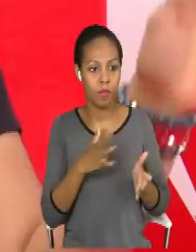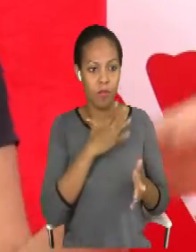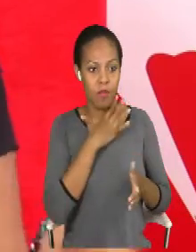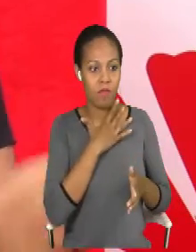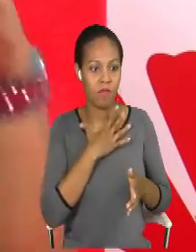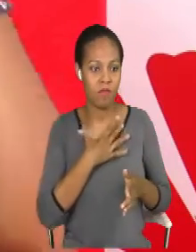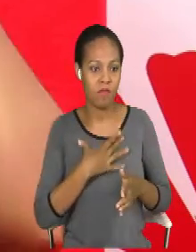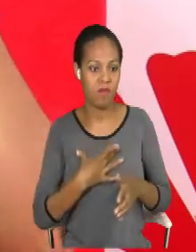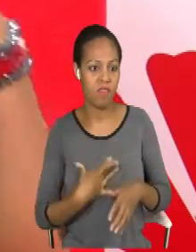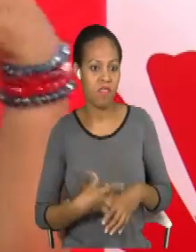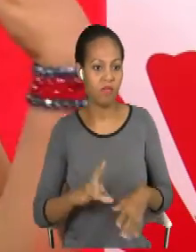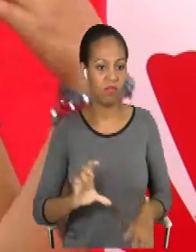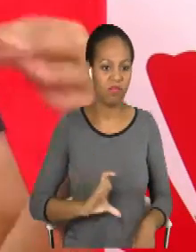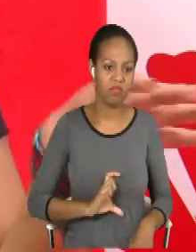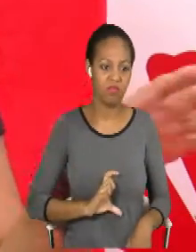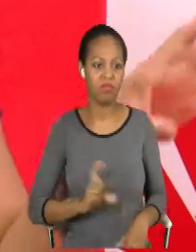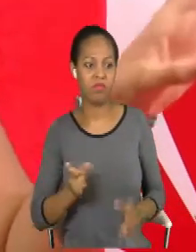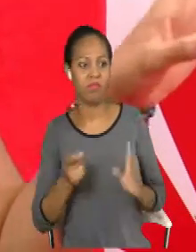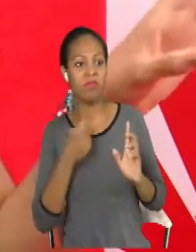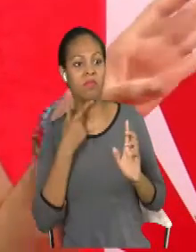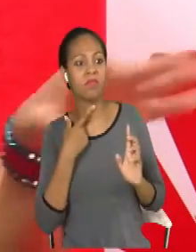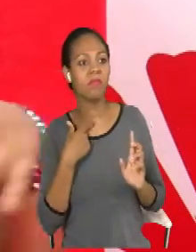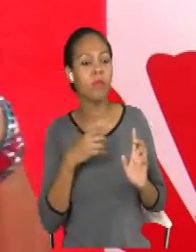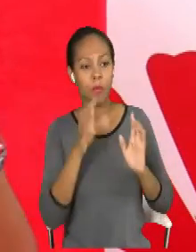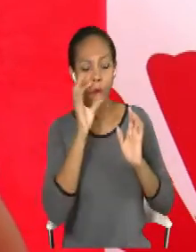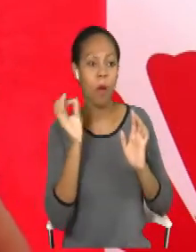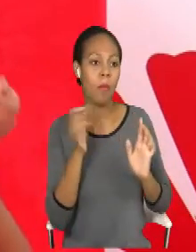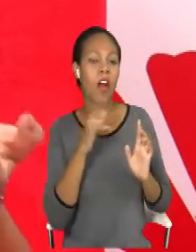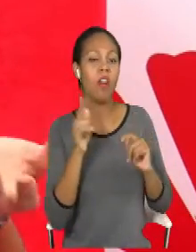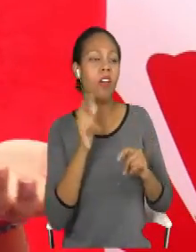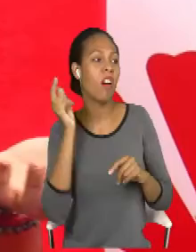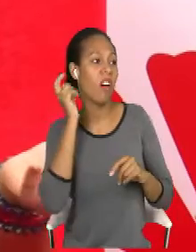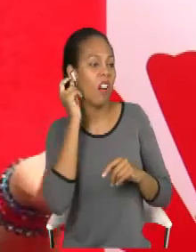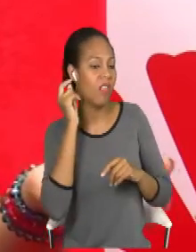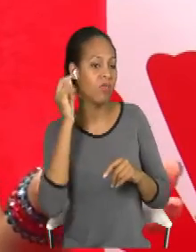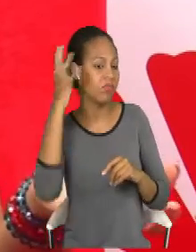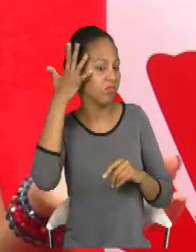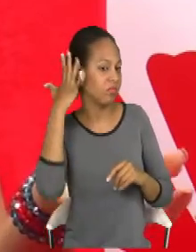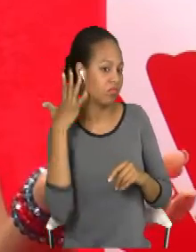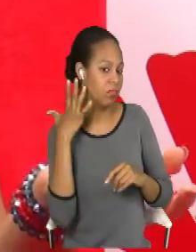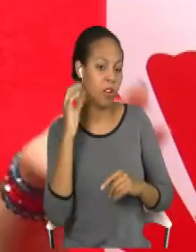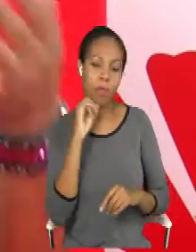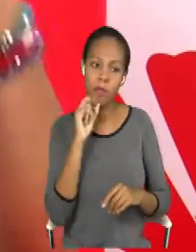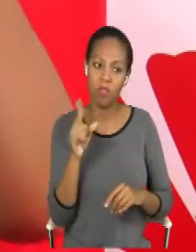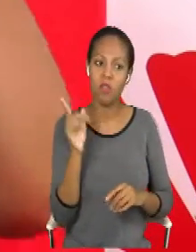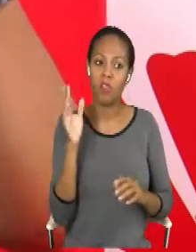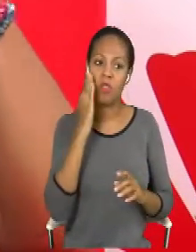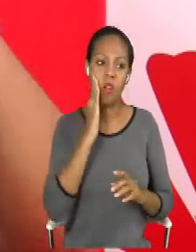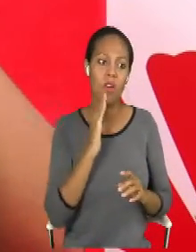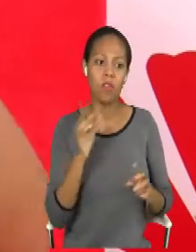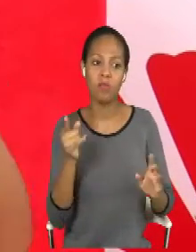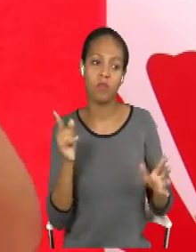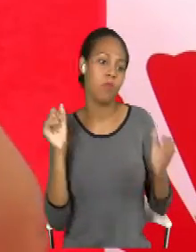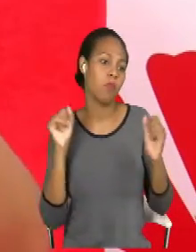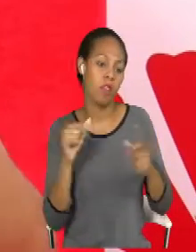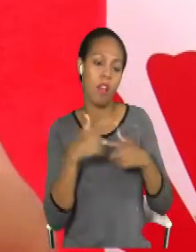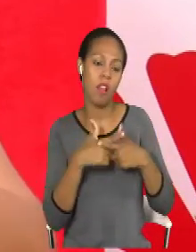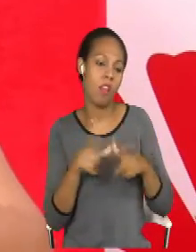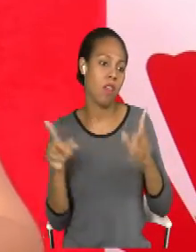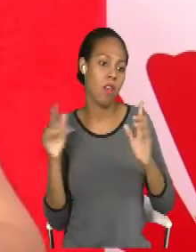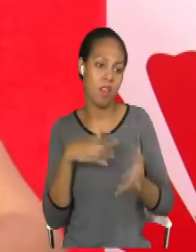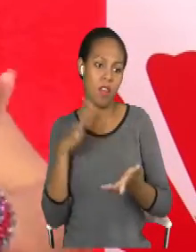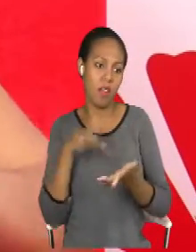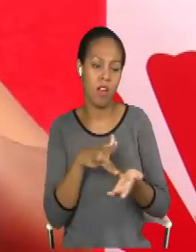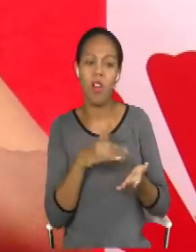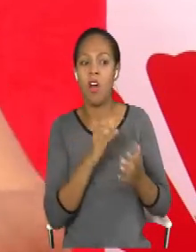blin blin, a mí me gusta mi aretico, mi pelo largo. ¿Allá les quitan esas cosas a los jóvenes o ellos pueden ir en su